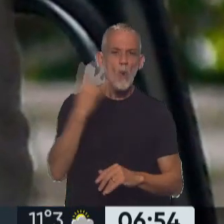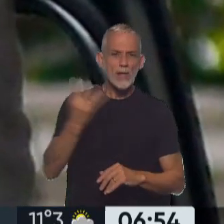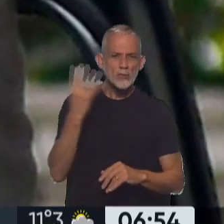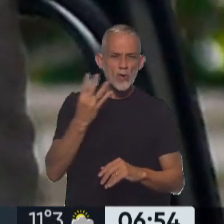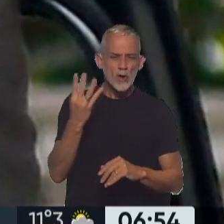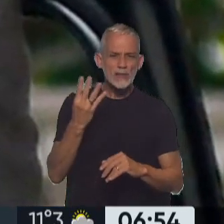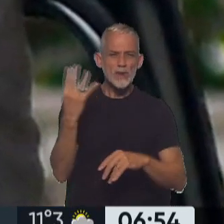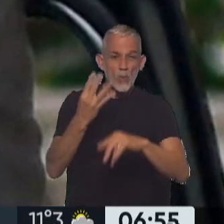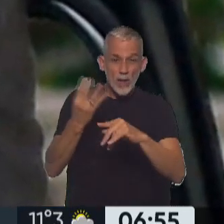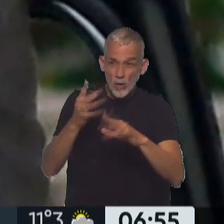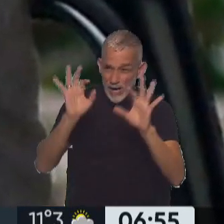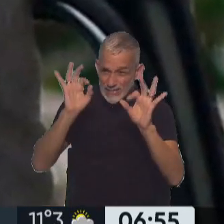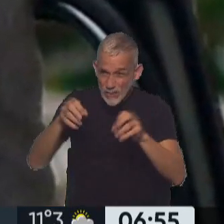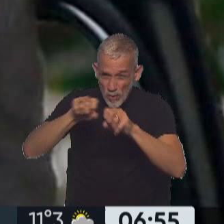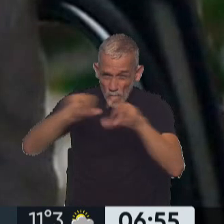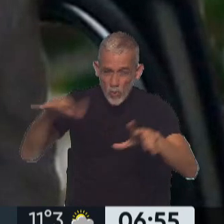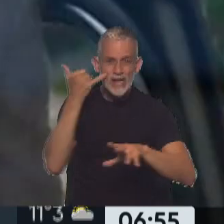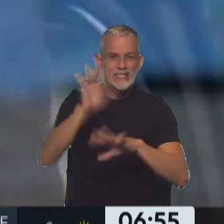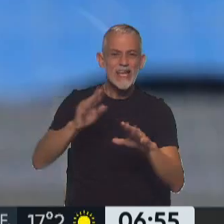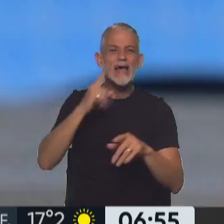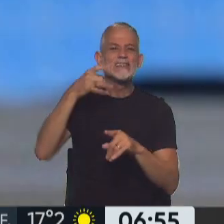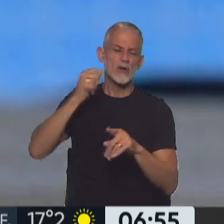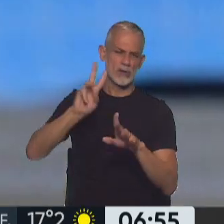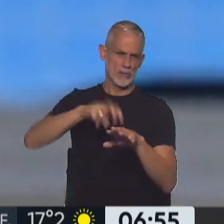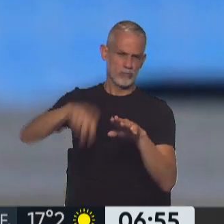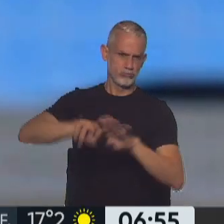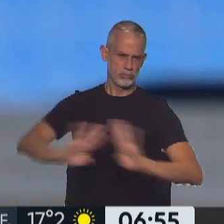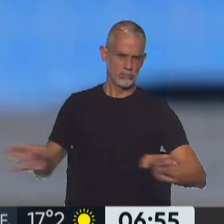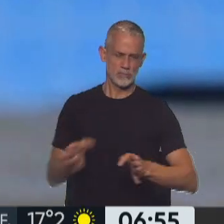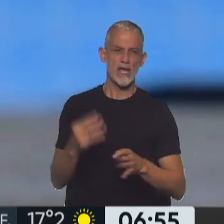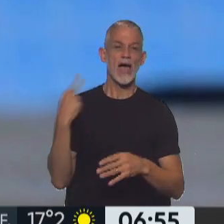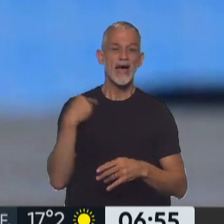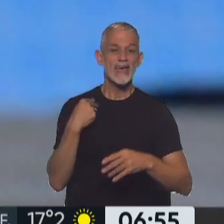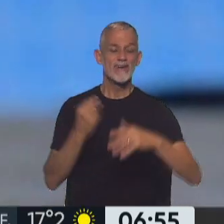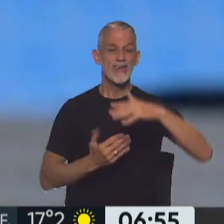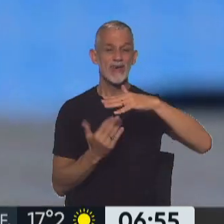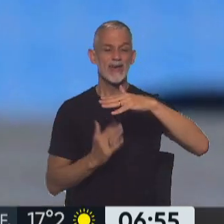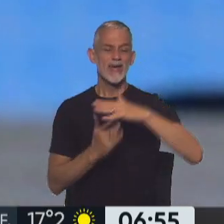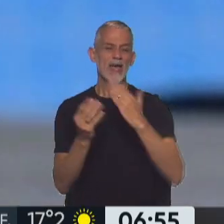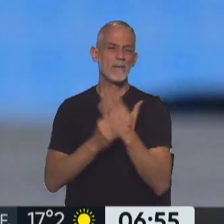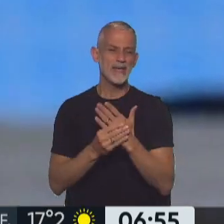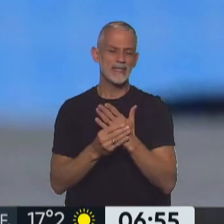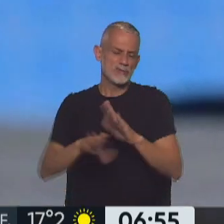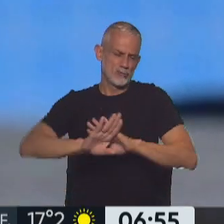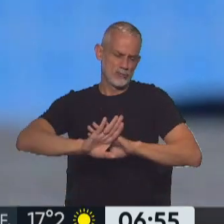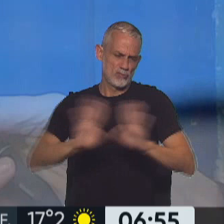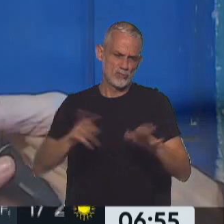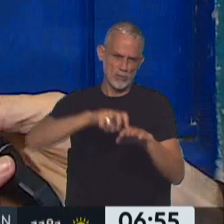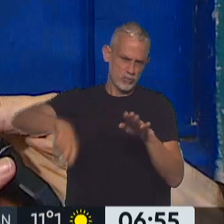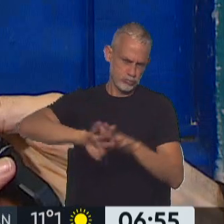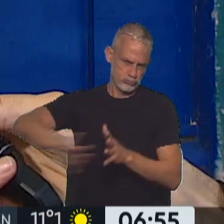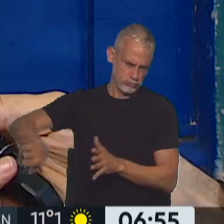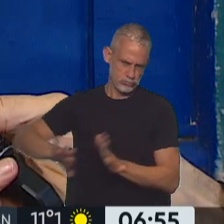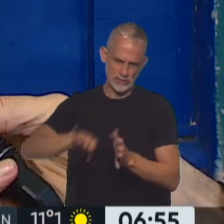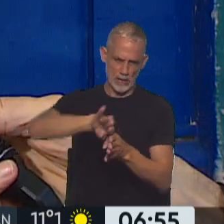A las 4 horas de conocido el hecho, Insaurralde había dejado de ser jefe de gobierno, jefe de gabinete de la ciudad de